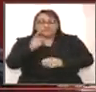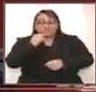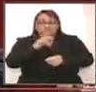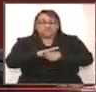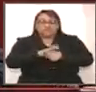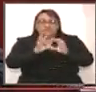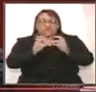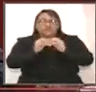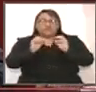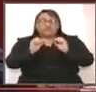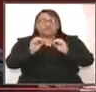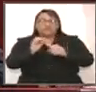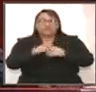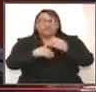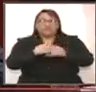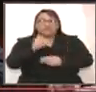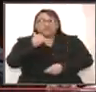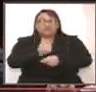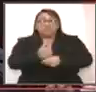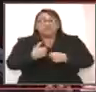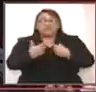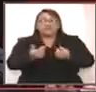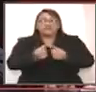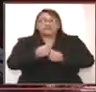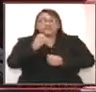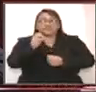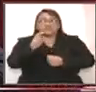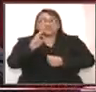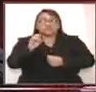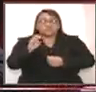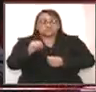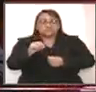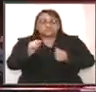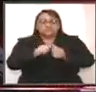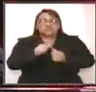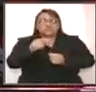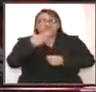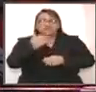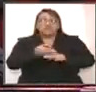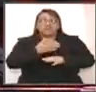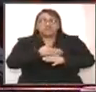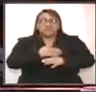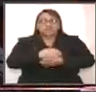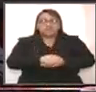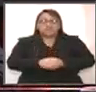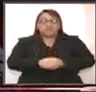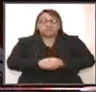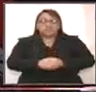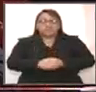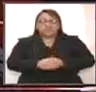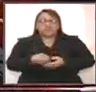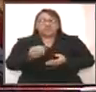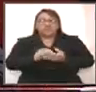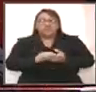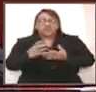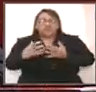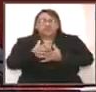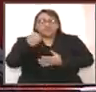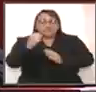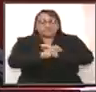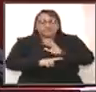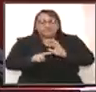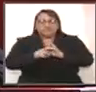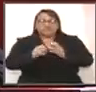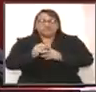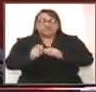cumplir plenamente con las obligaciones contenidas en la Convención. Dichas mejoras estaban referidas a establecer el decomiso del valor del